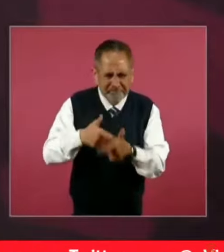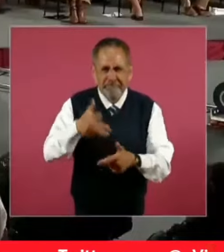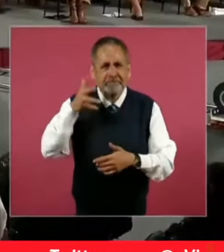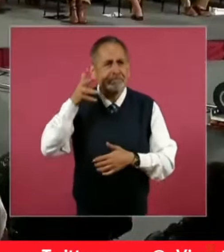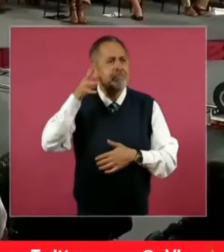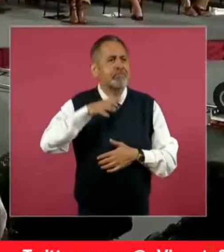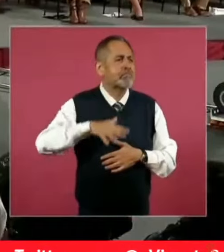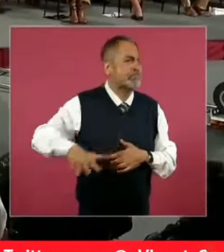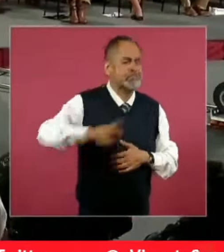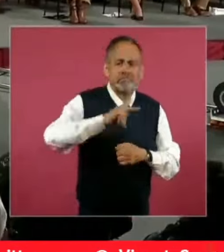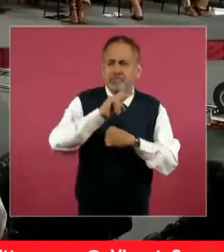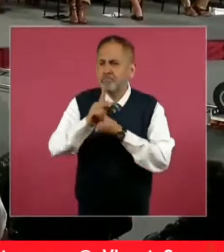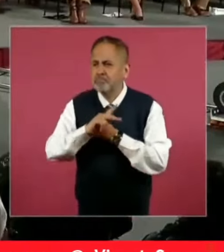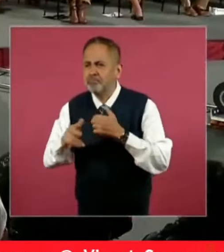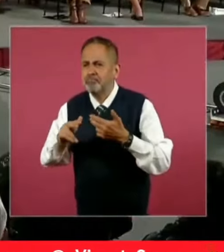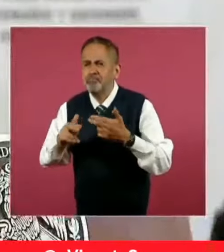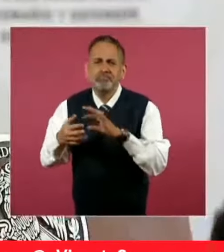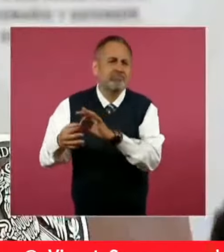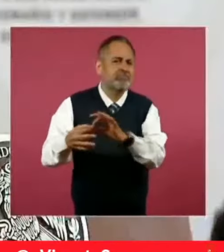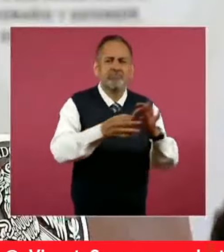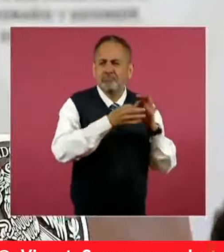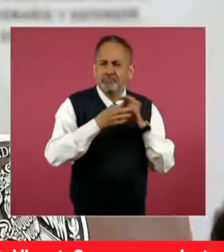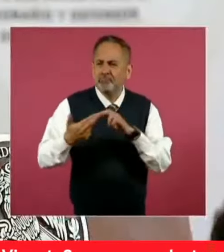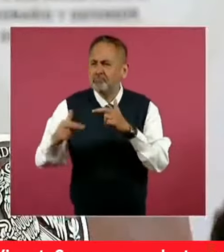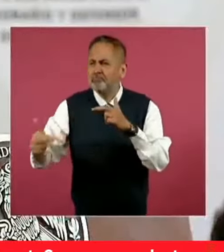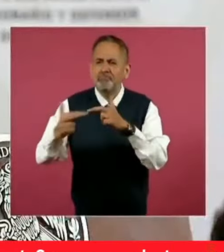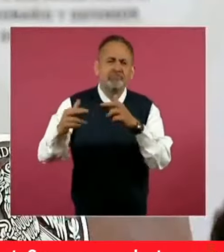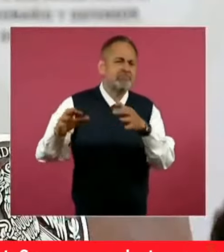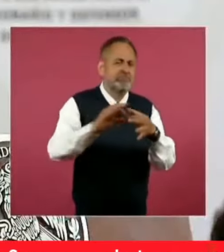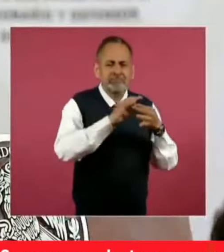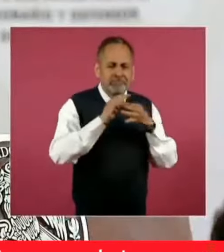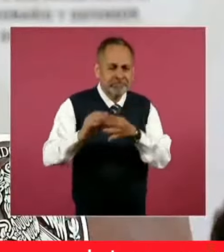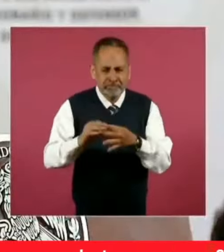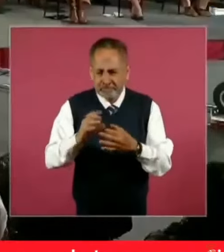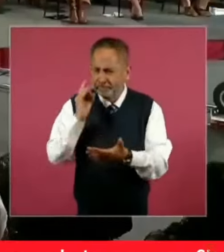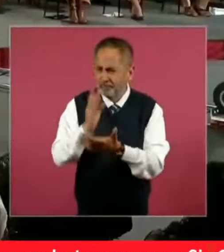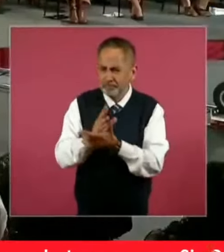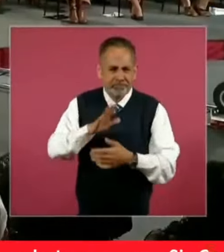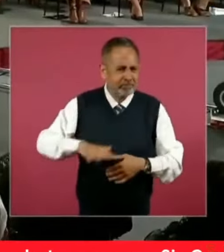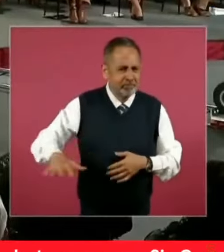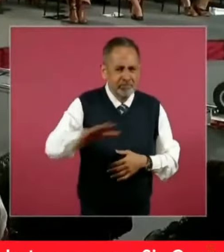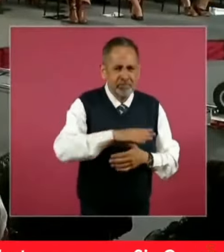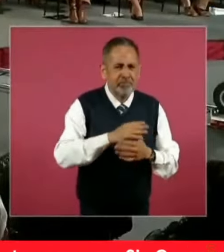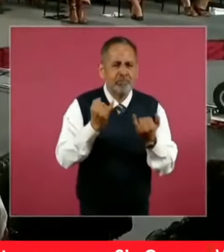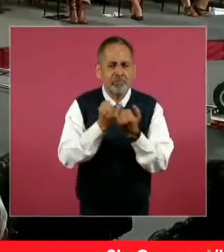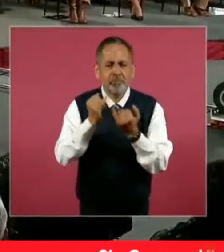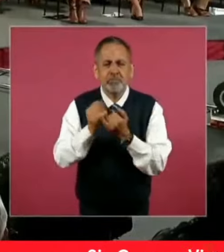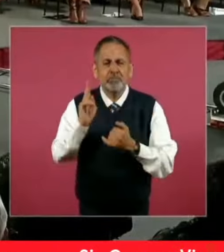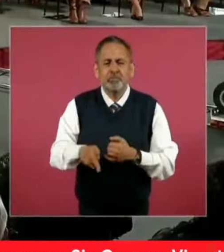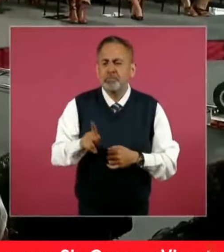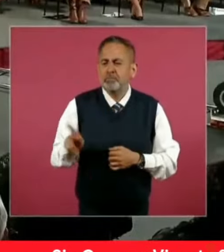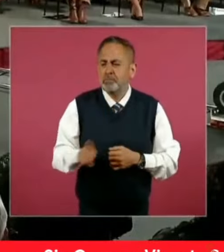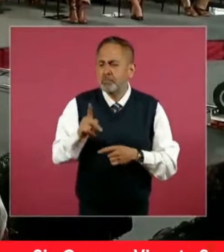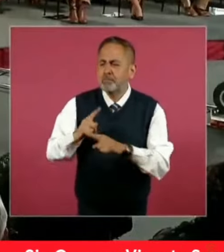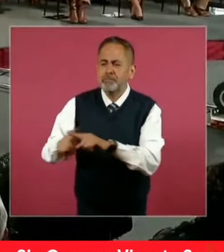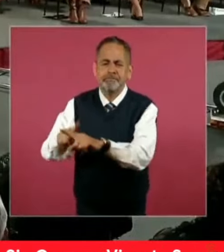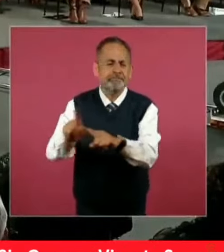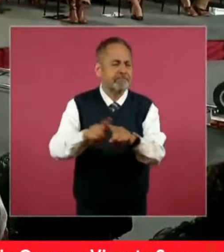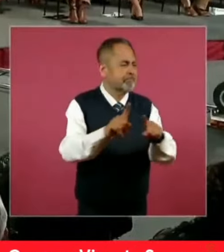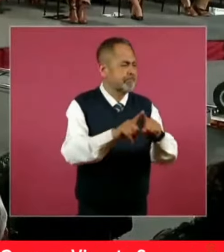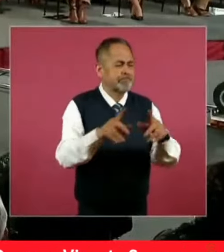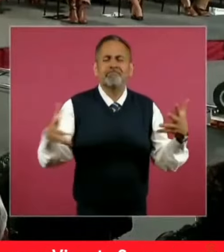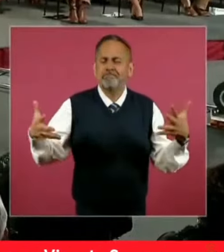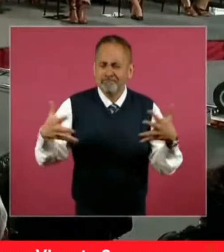país diverso, lleno de cultura, único por su gente, como lo es cada uno de los pueblos de nuestro amado México.